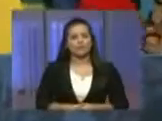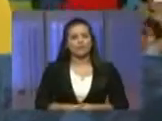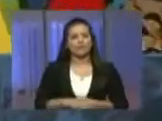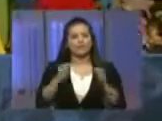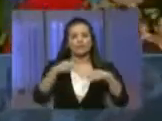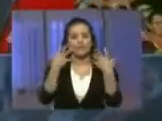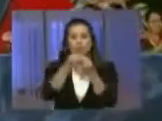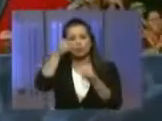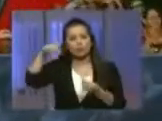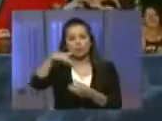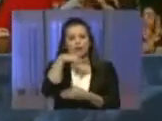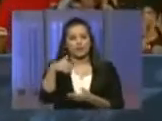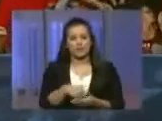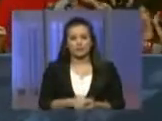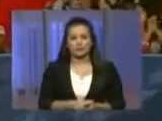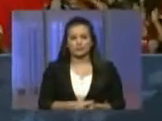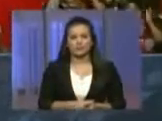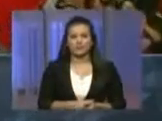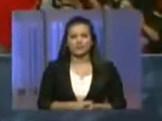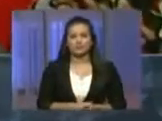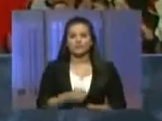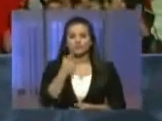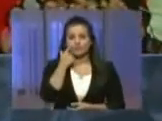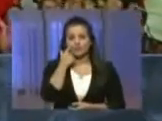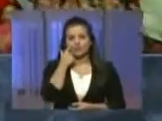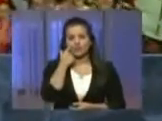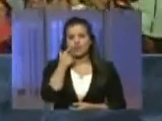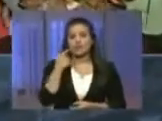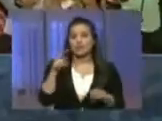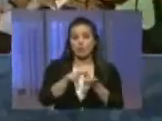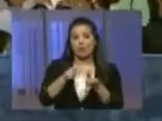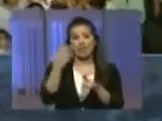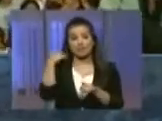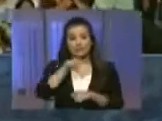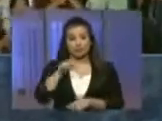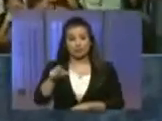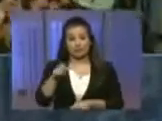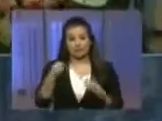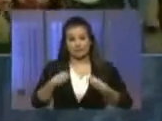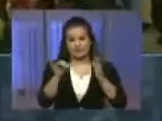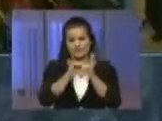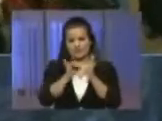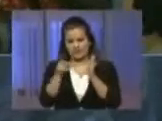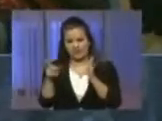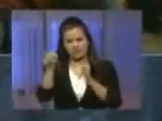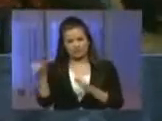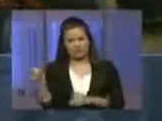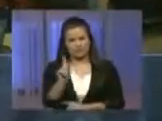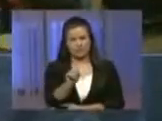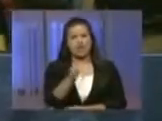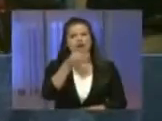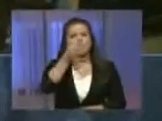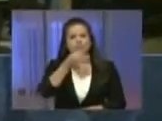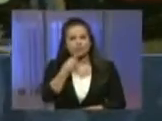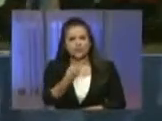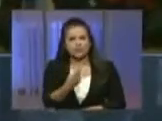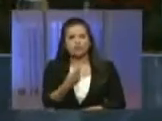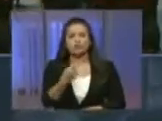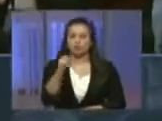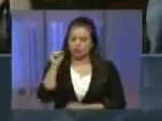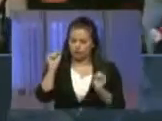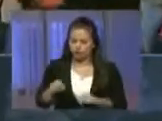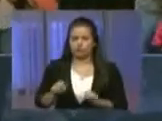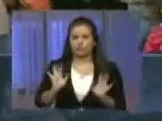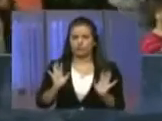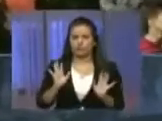poder popular Y como decía una de las vec compañera que habló bueno Claro que sí se